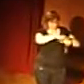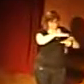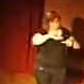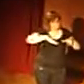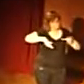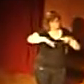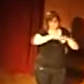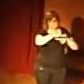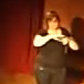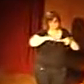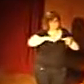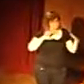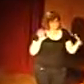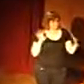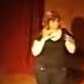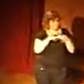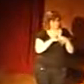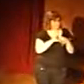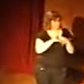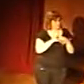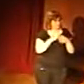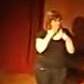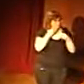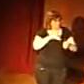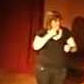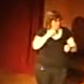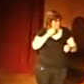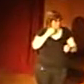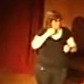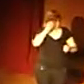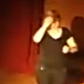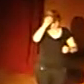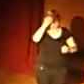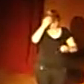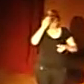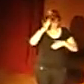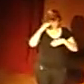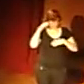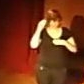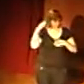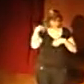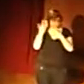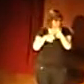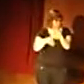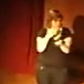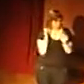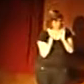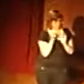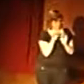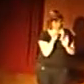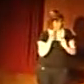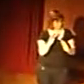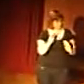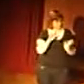importantes que tienen que que ver con la tradición histórica y con la identidad de la monarquía española para sus propias colecciones Eso hace que